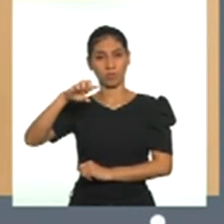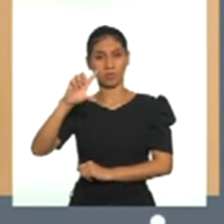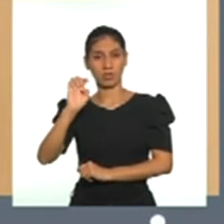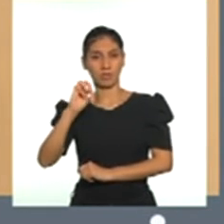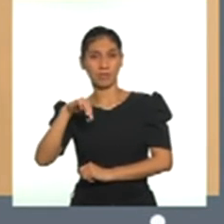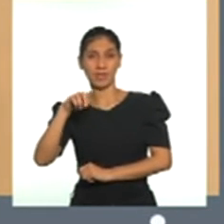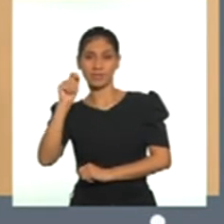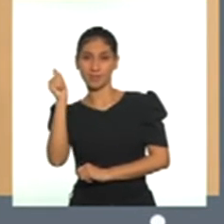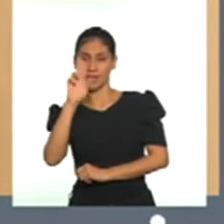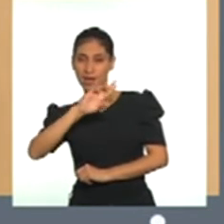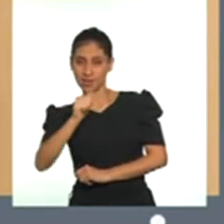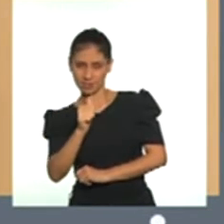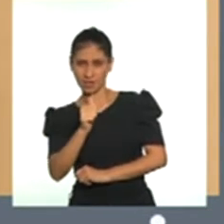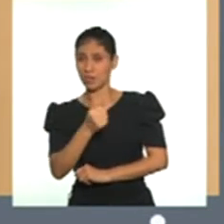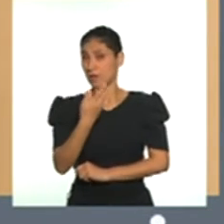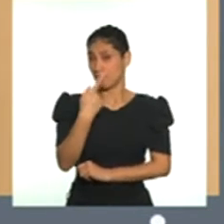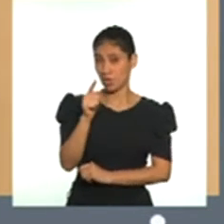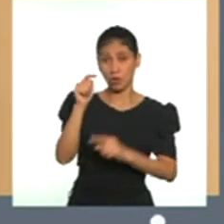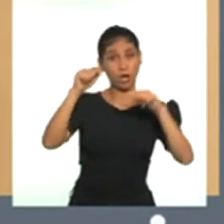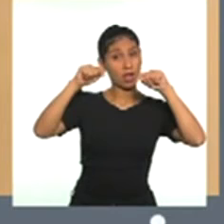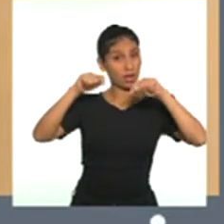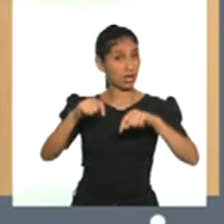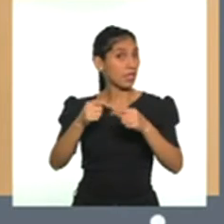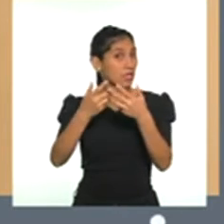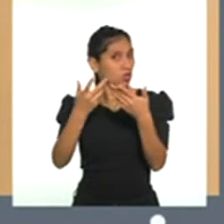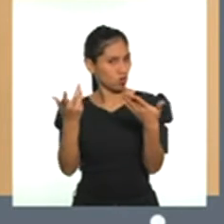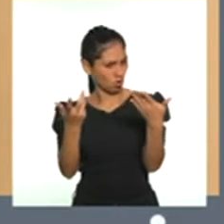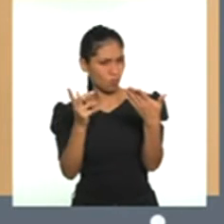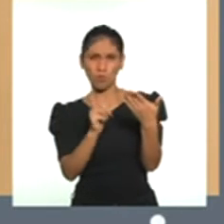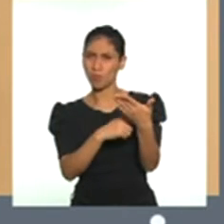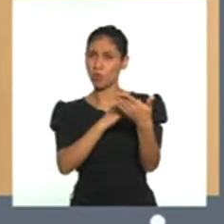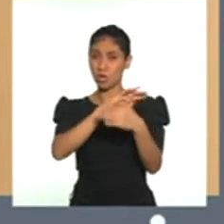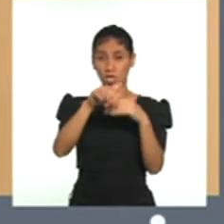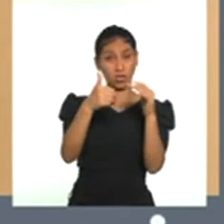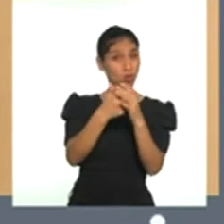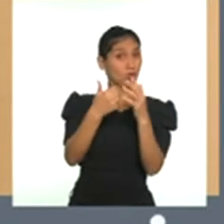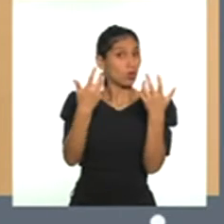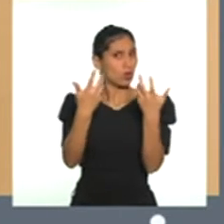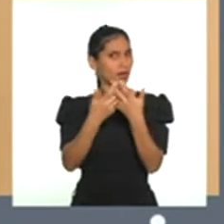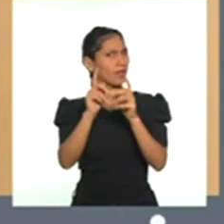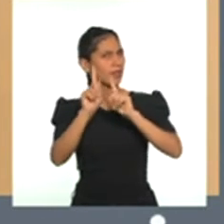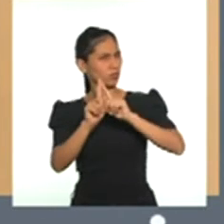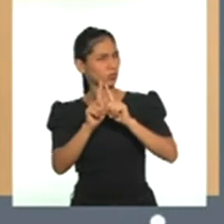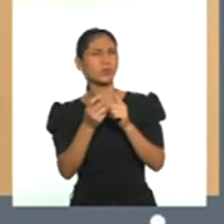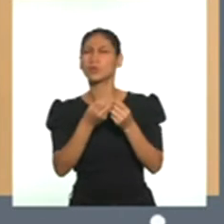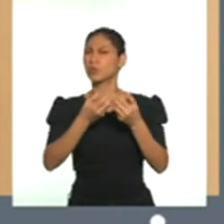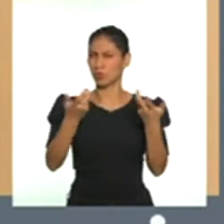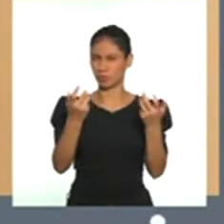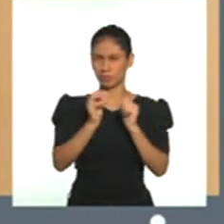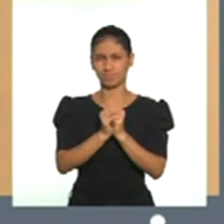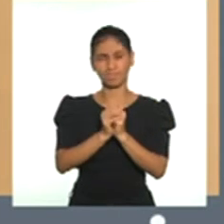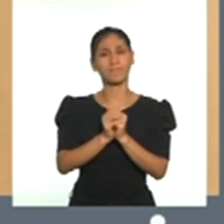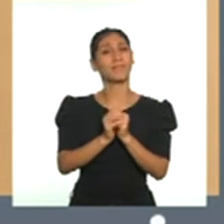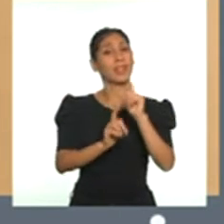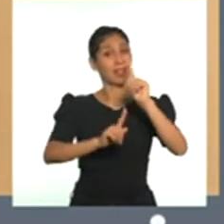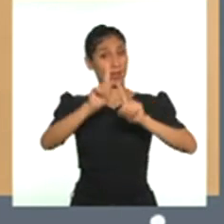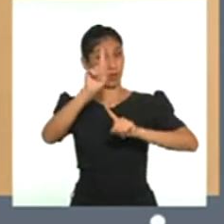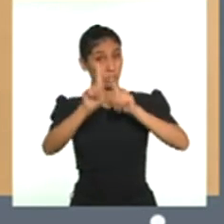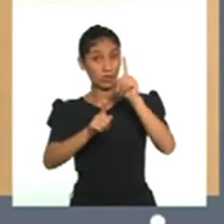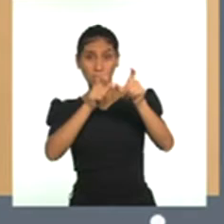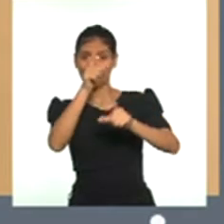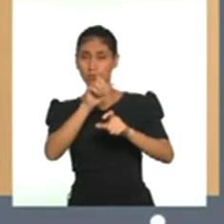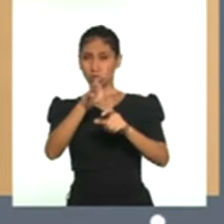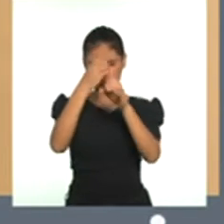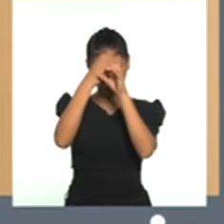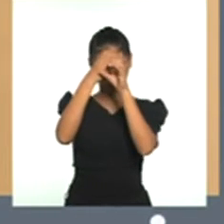para estos sistemas de atención que no están presentes en el sistema de asistencia sanitaria establecido, es decir, aquellos